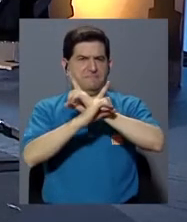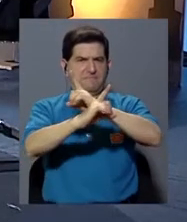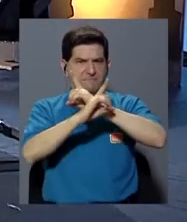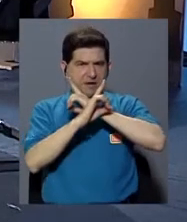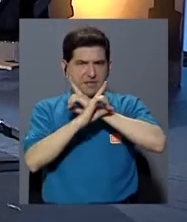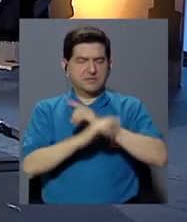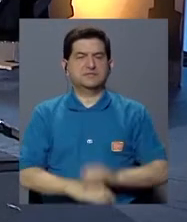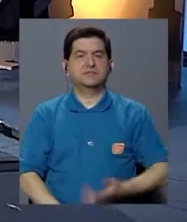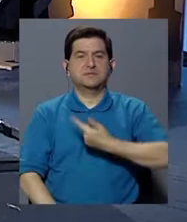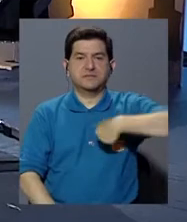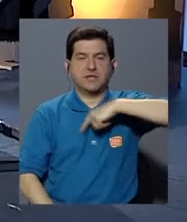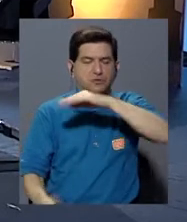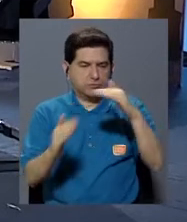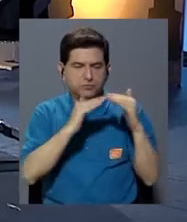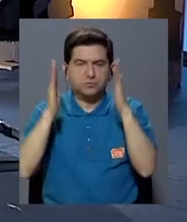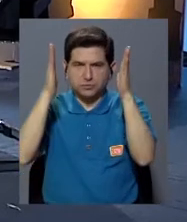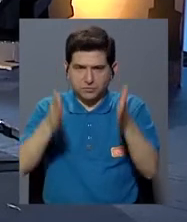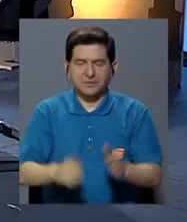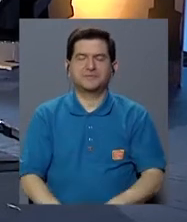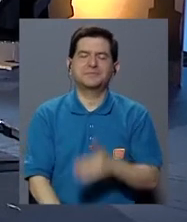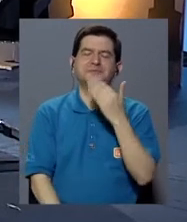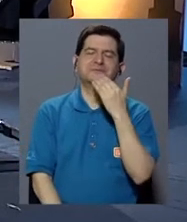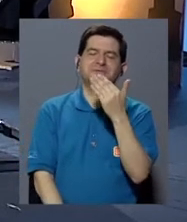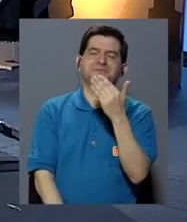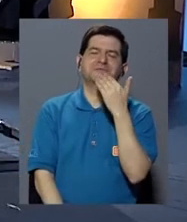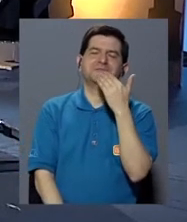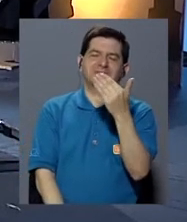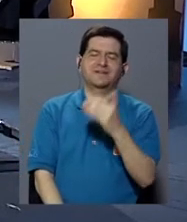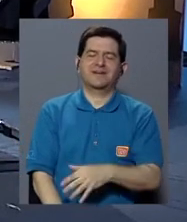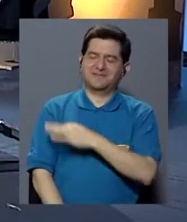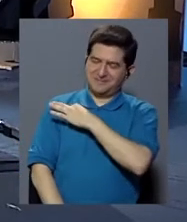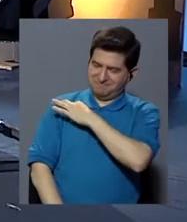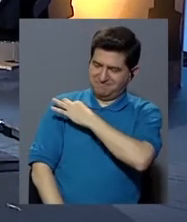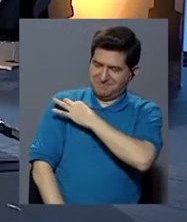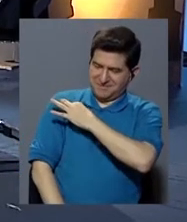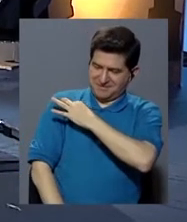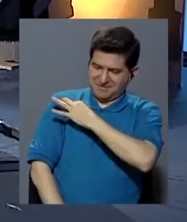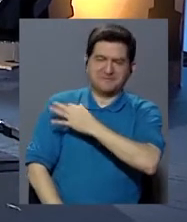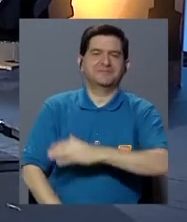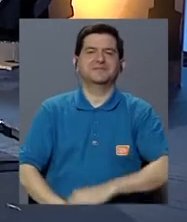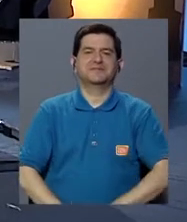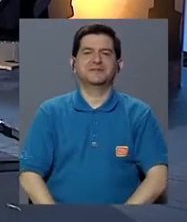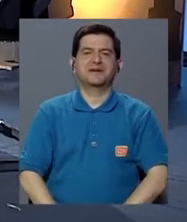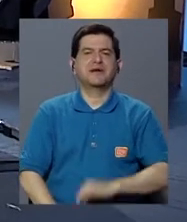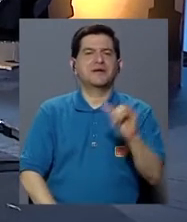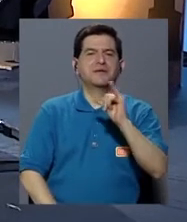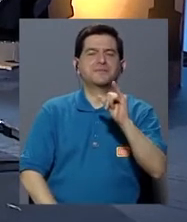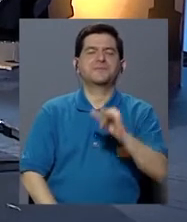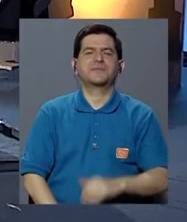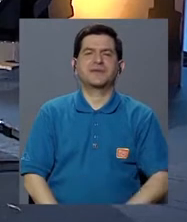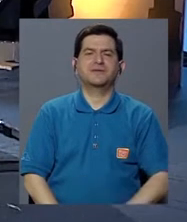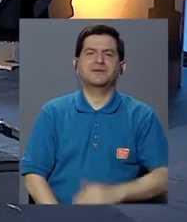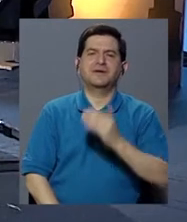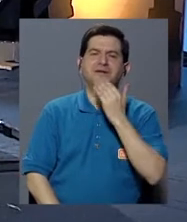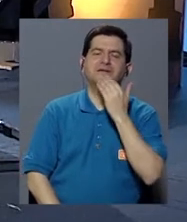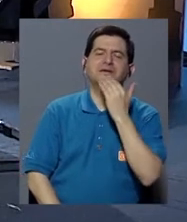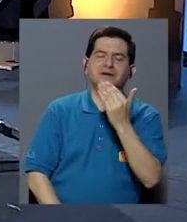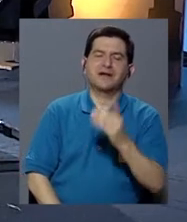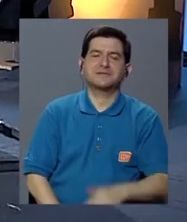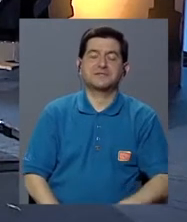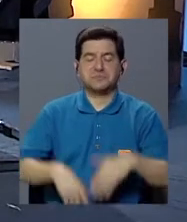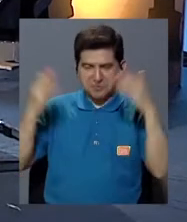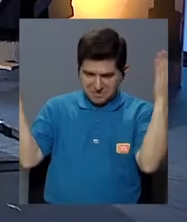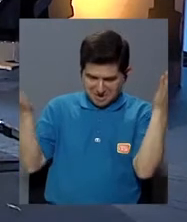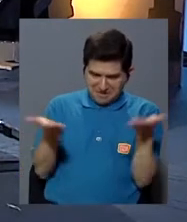de nuestra ciudadanía. Muchísimas gracias, Marlon, por la invitación y por la acogida